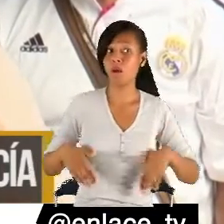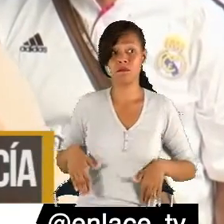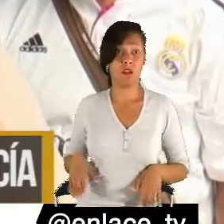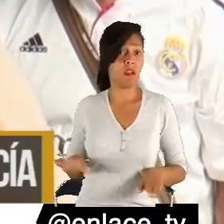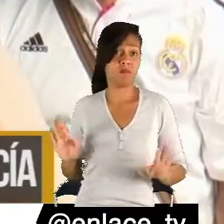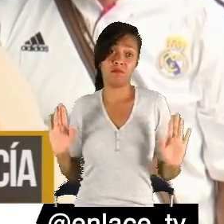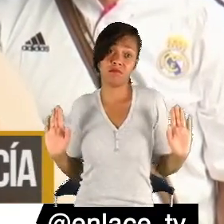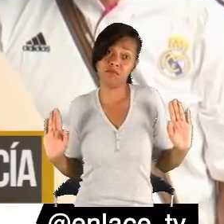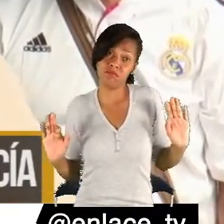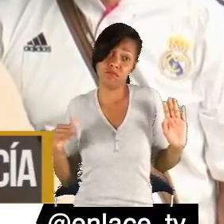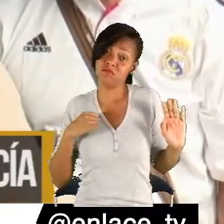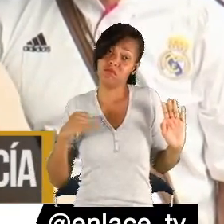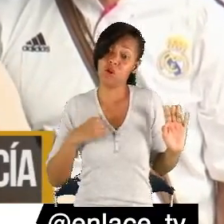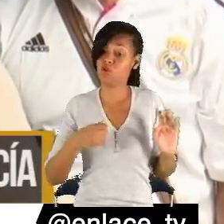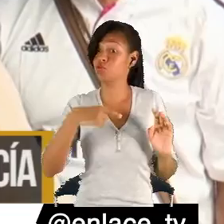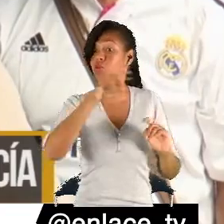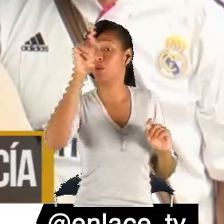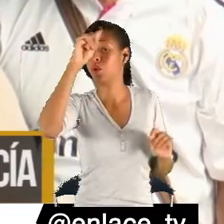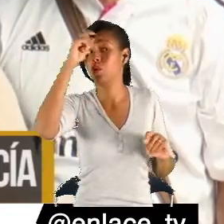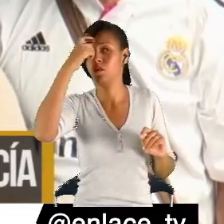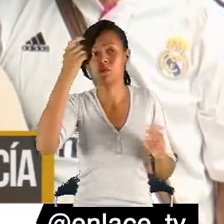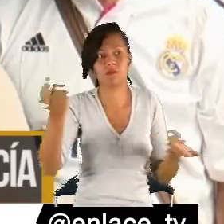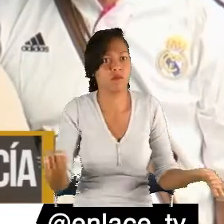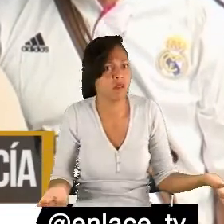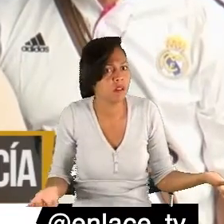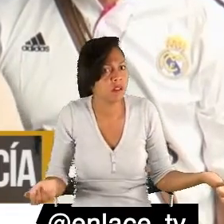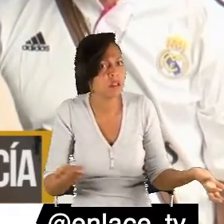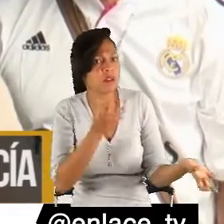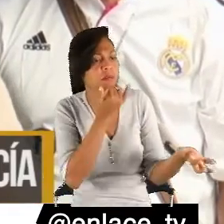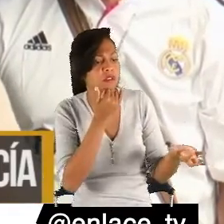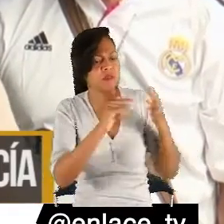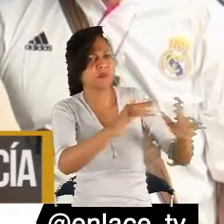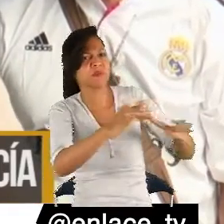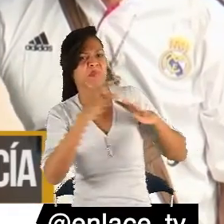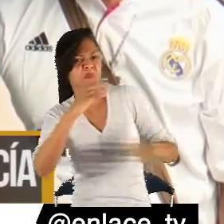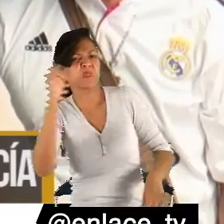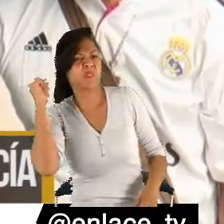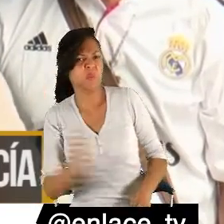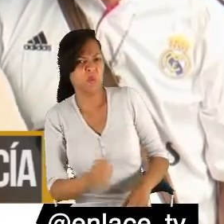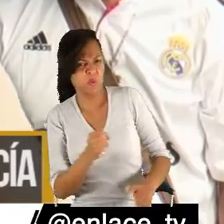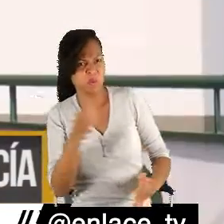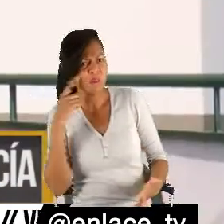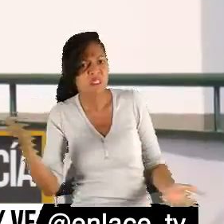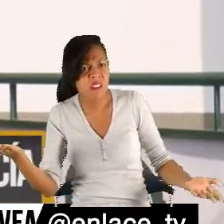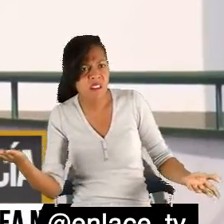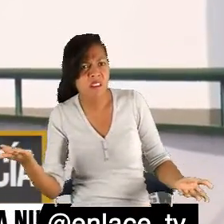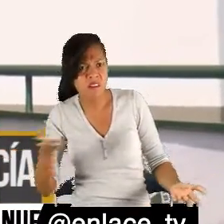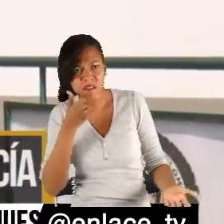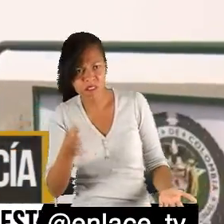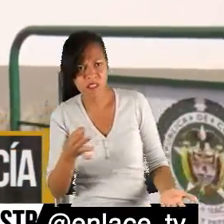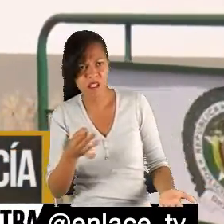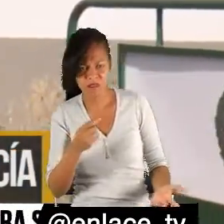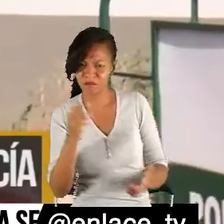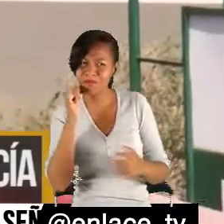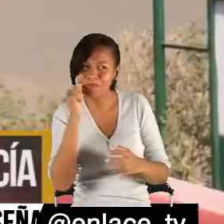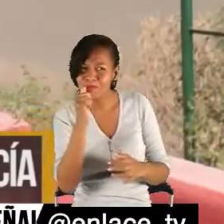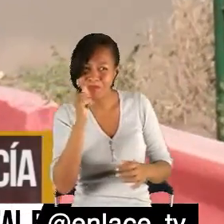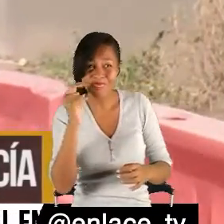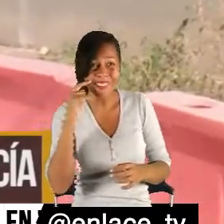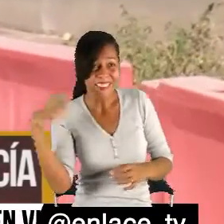gobierno pero es que es el agua piche está saliendo de ella mira la inconformidad me mire mire las tomas que usted han hecho en la en la